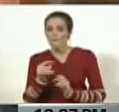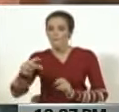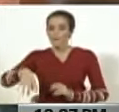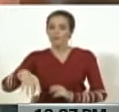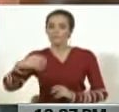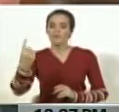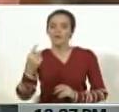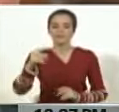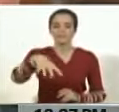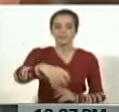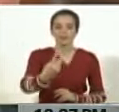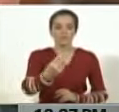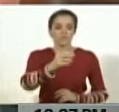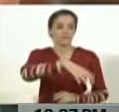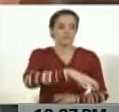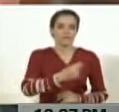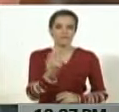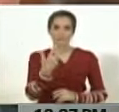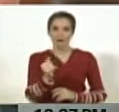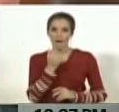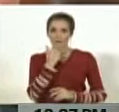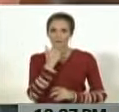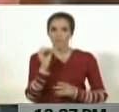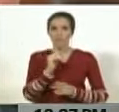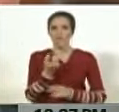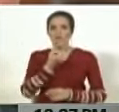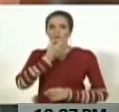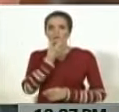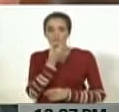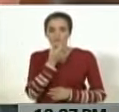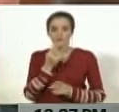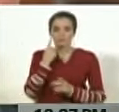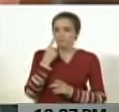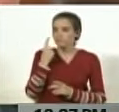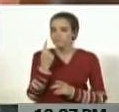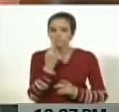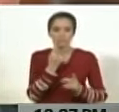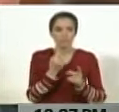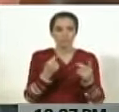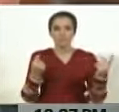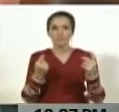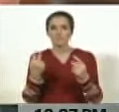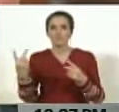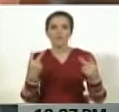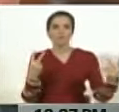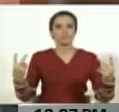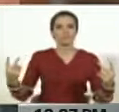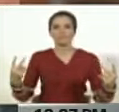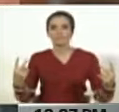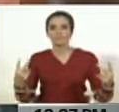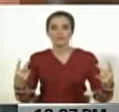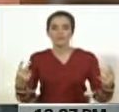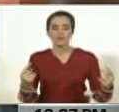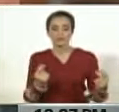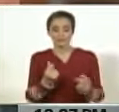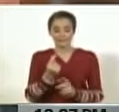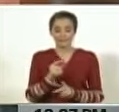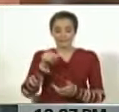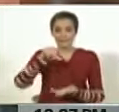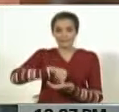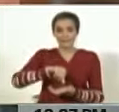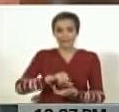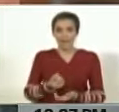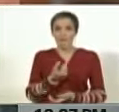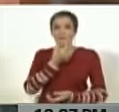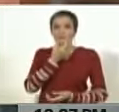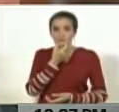segunda, la tercera base. Y entonces tienes un árbitro central y tienes los árbitros de cada uno de los lugares. El árbitro central es el que decide, el que